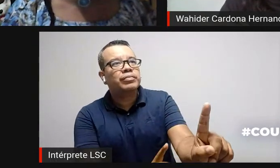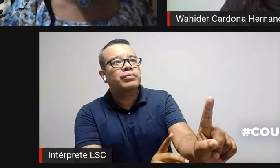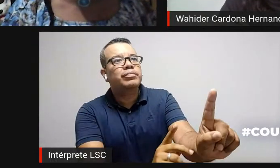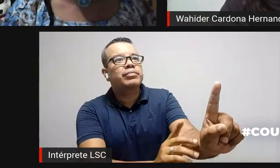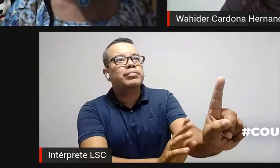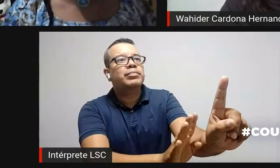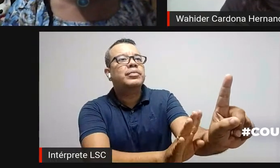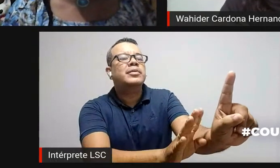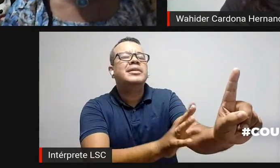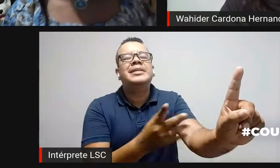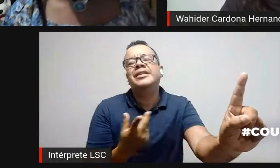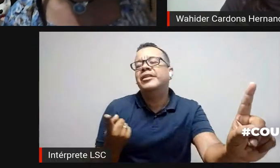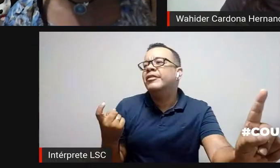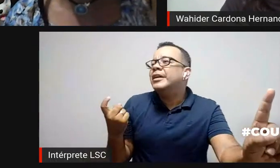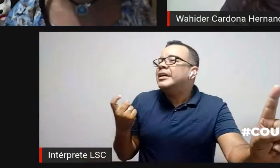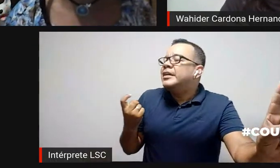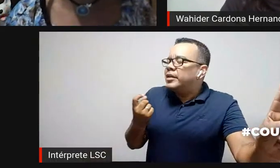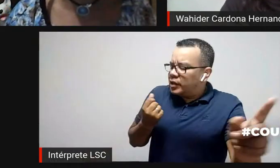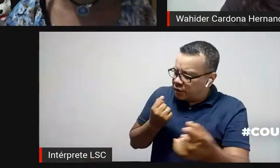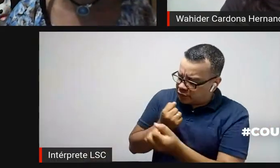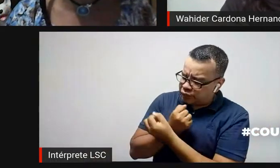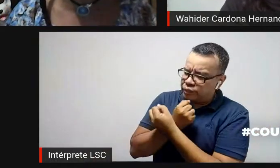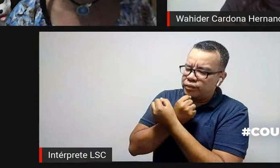de amor,